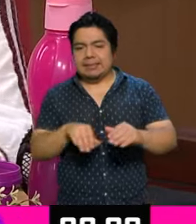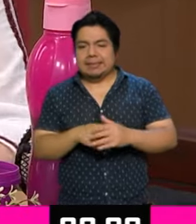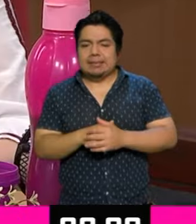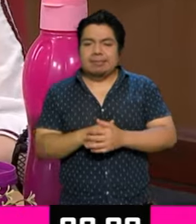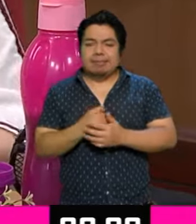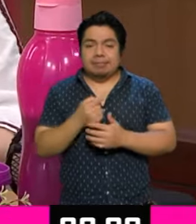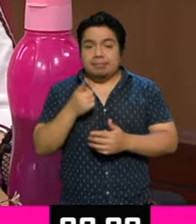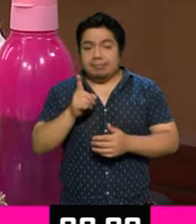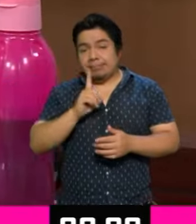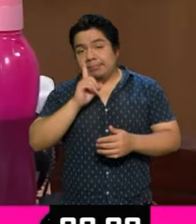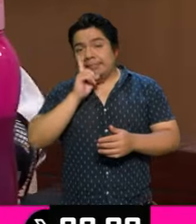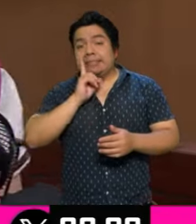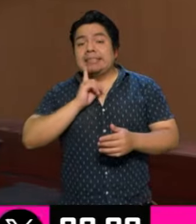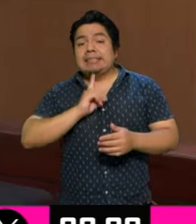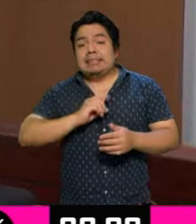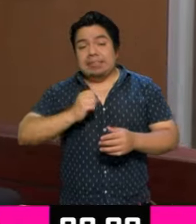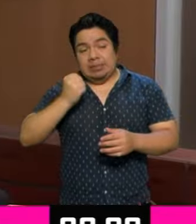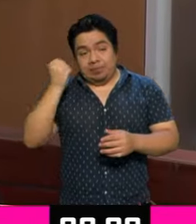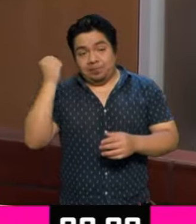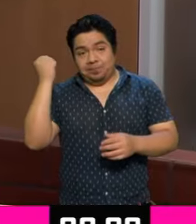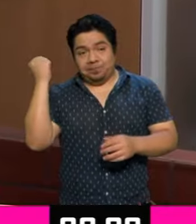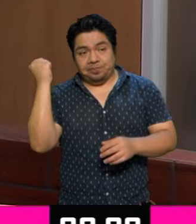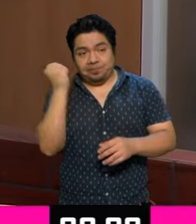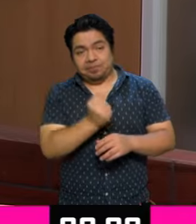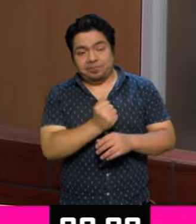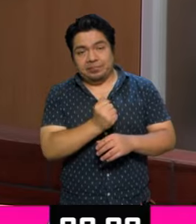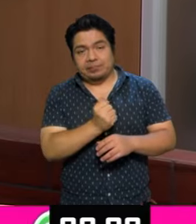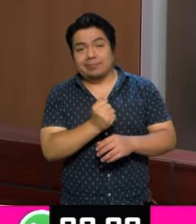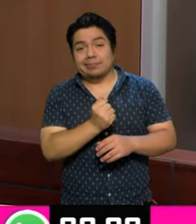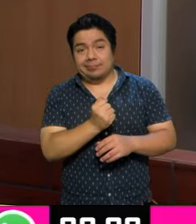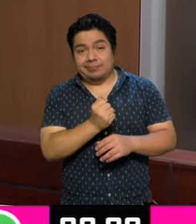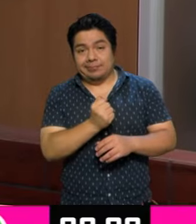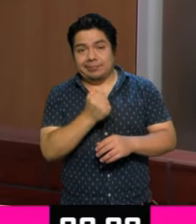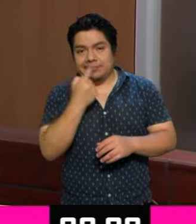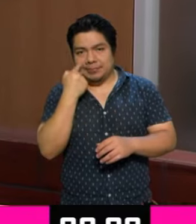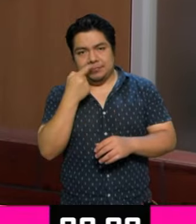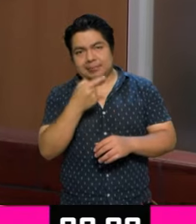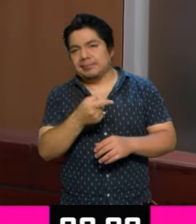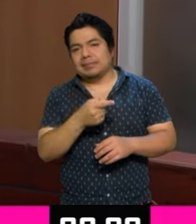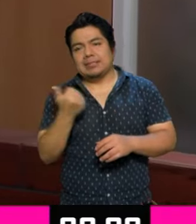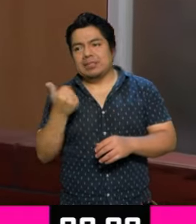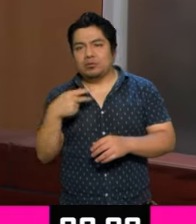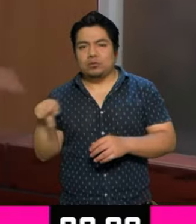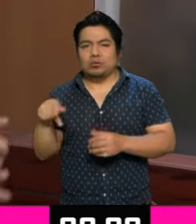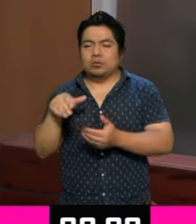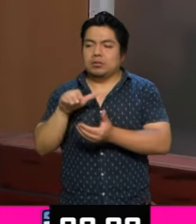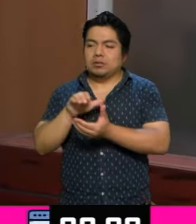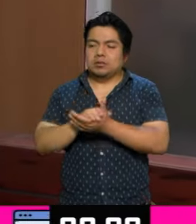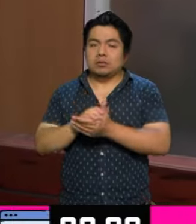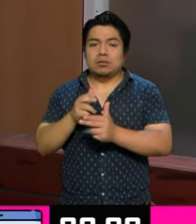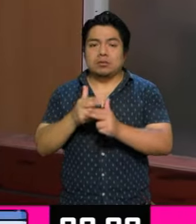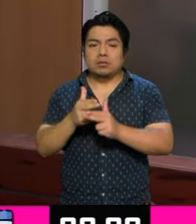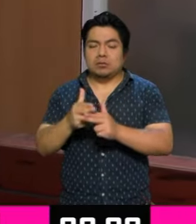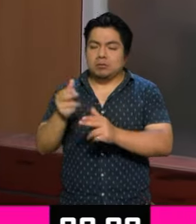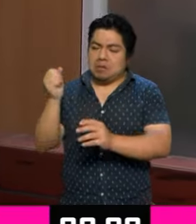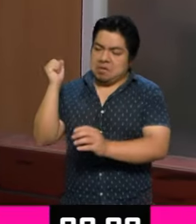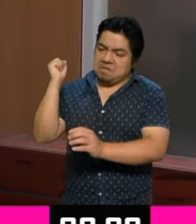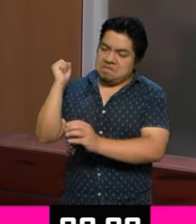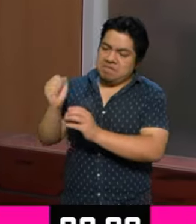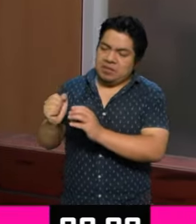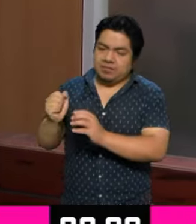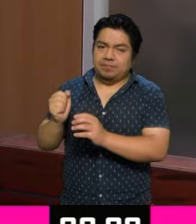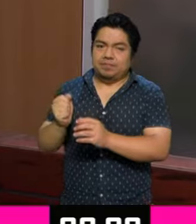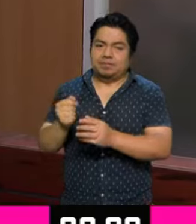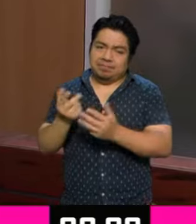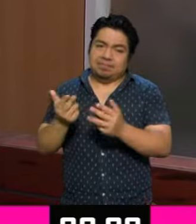Sí, aguas, ¿eh? Sí, aguas. Mis resortes. Se le fue sobres al esposo con un puñal, o sea, con